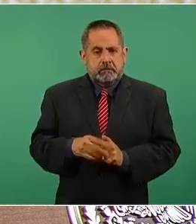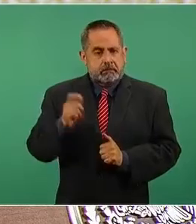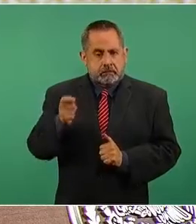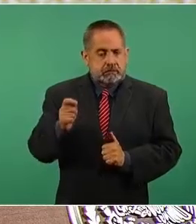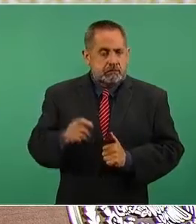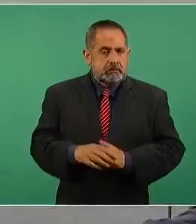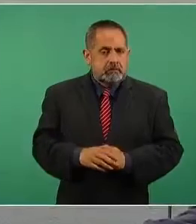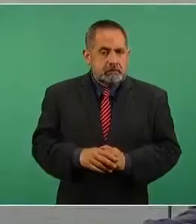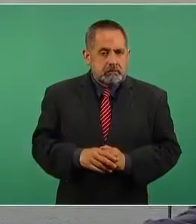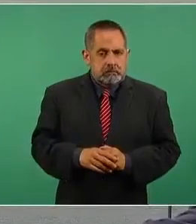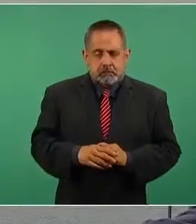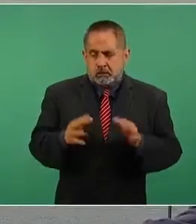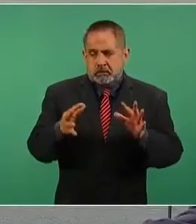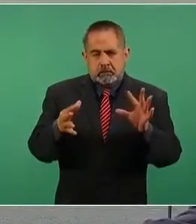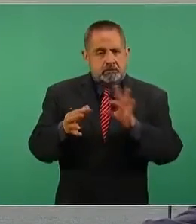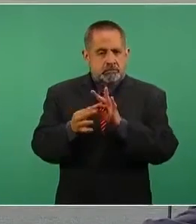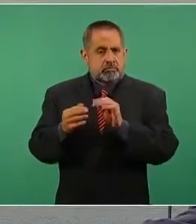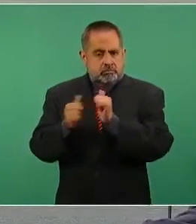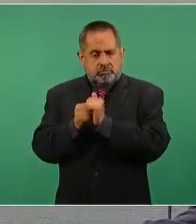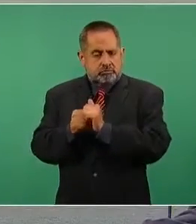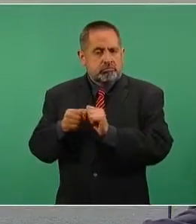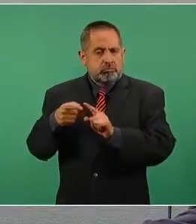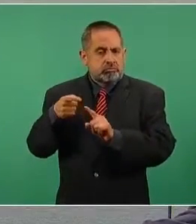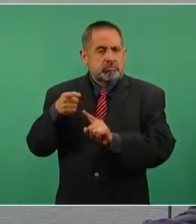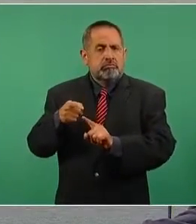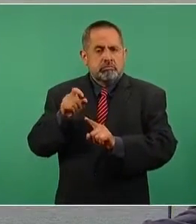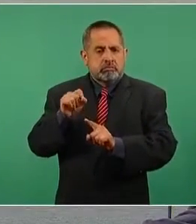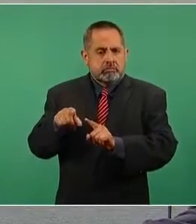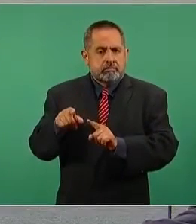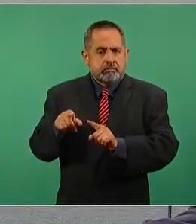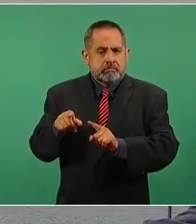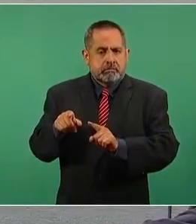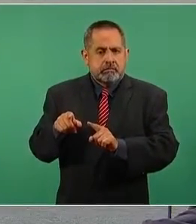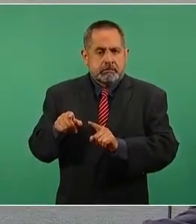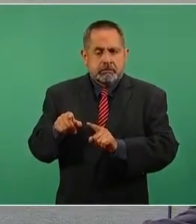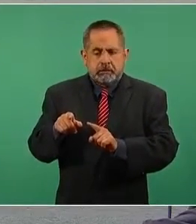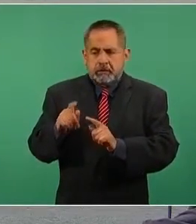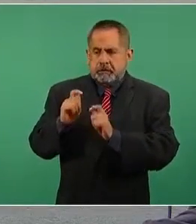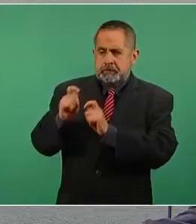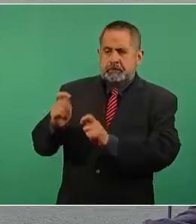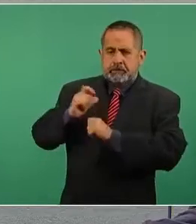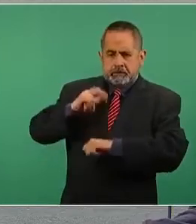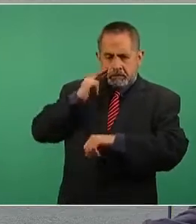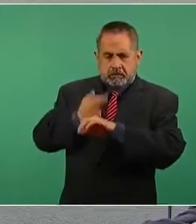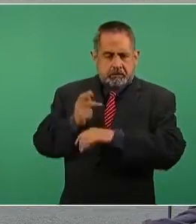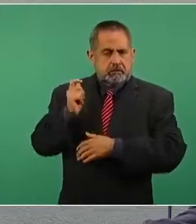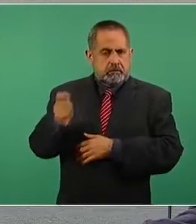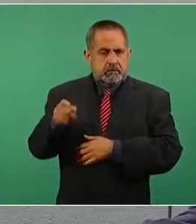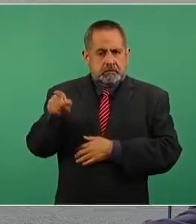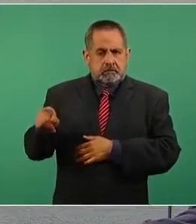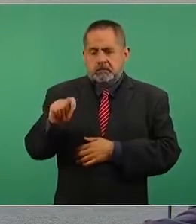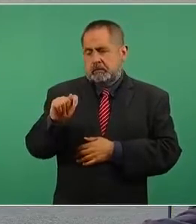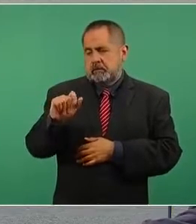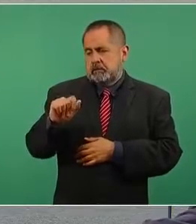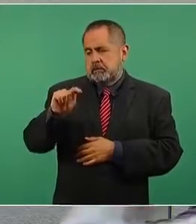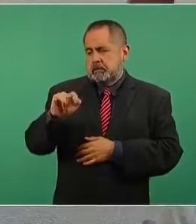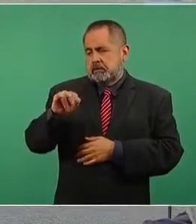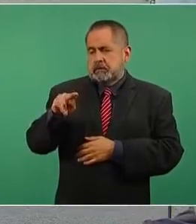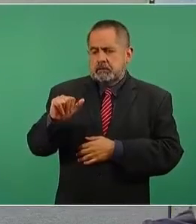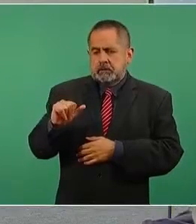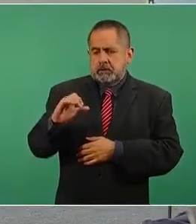es afín a lo que tiene encomendado Tatiana